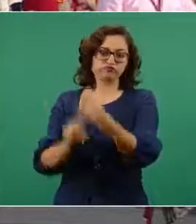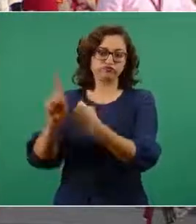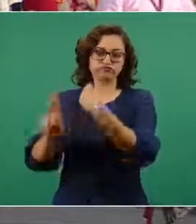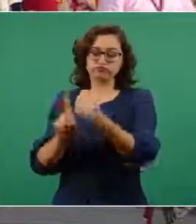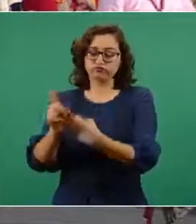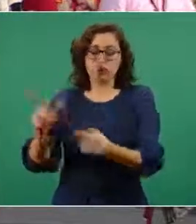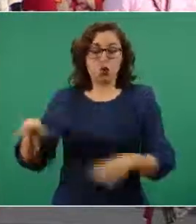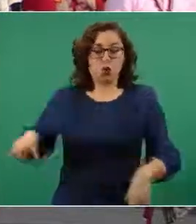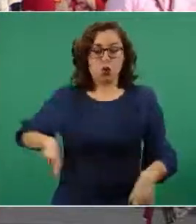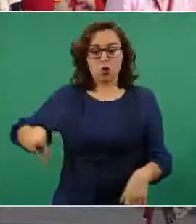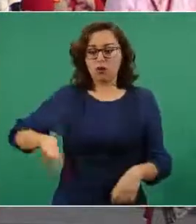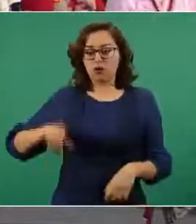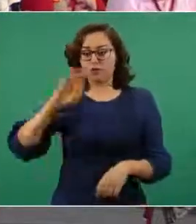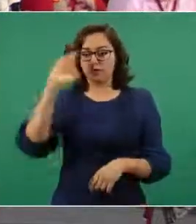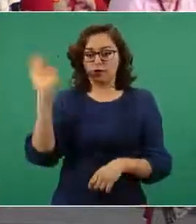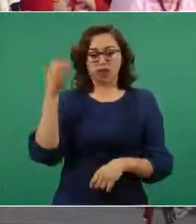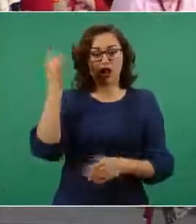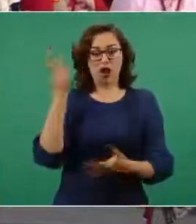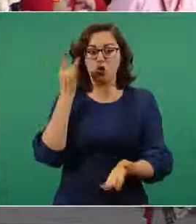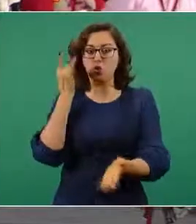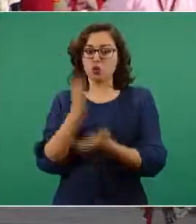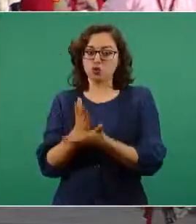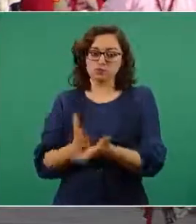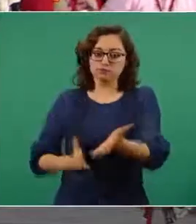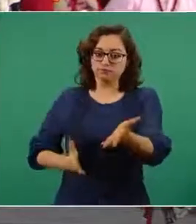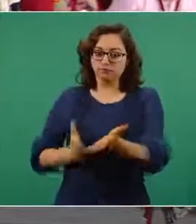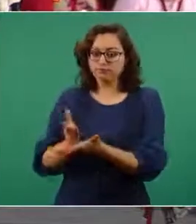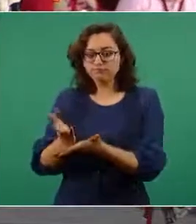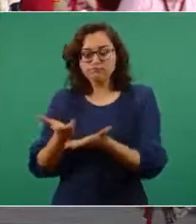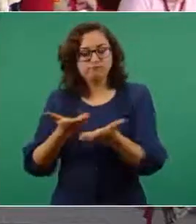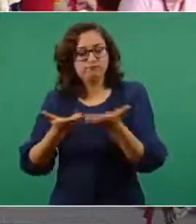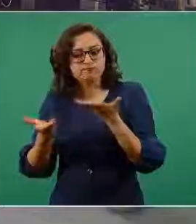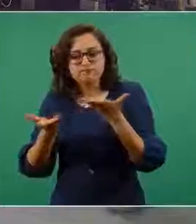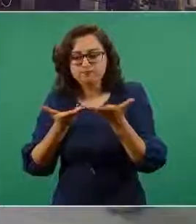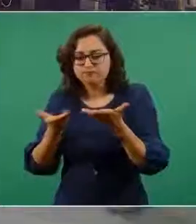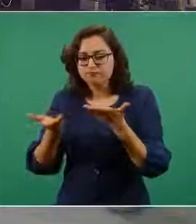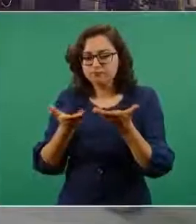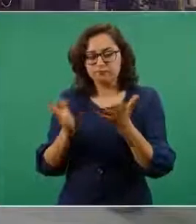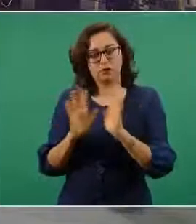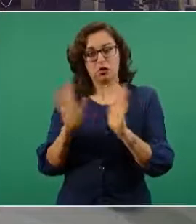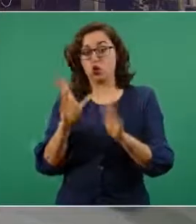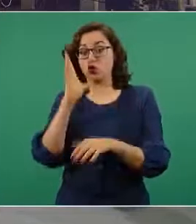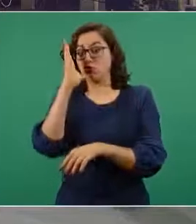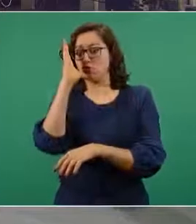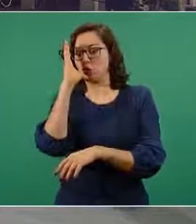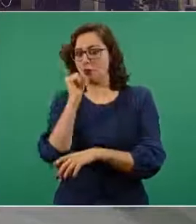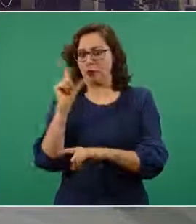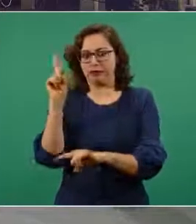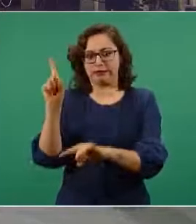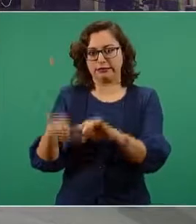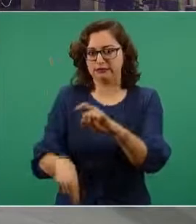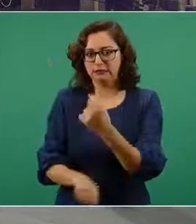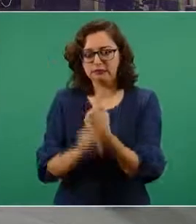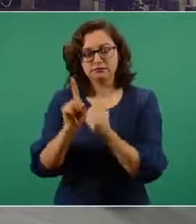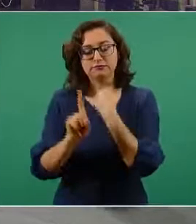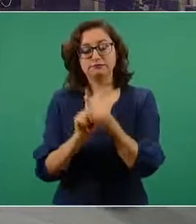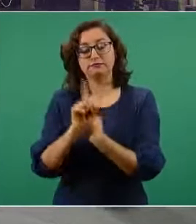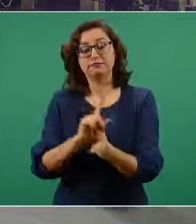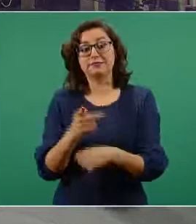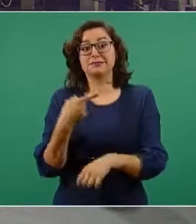mediar. El problema es que el problema se mantiene y se agudiza en varios